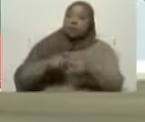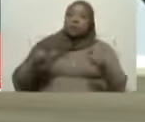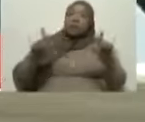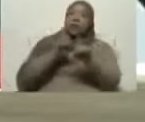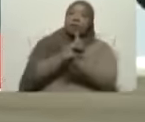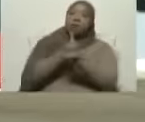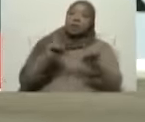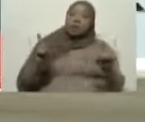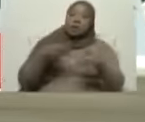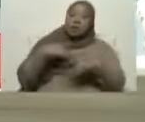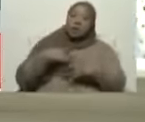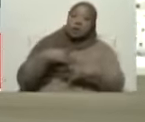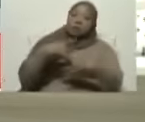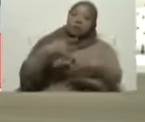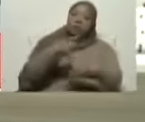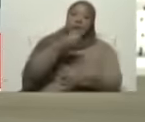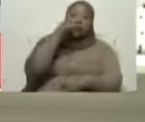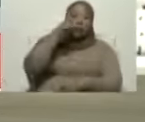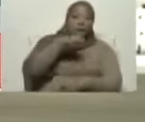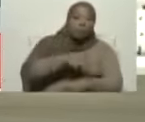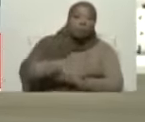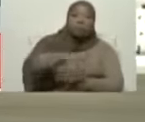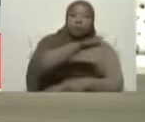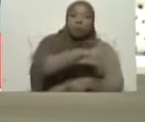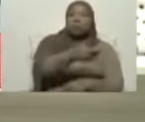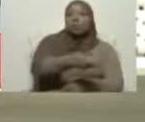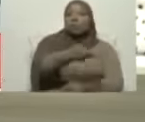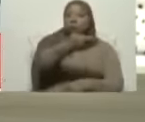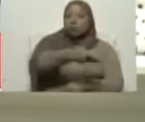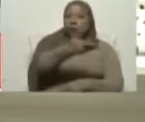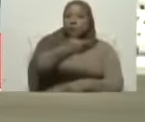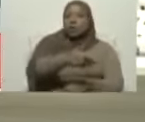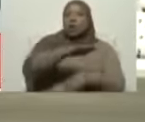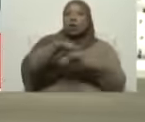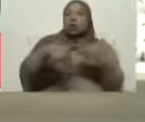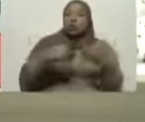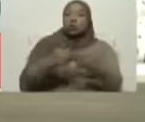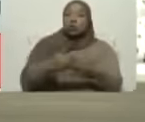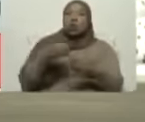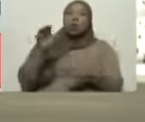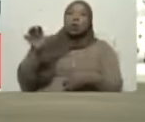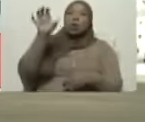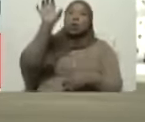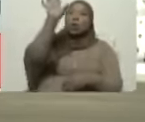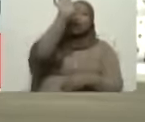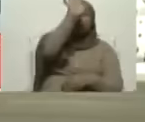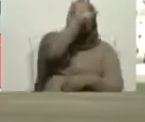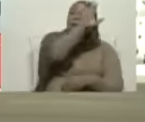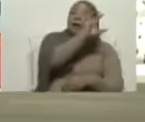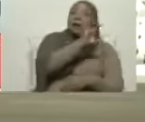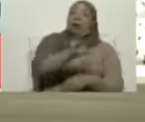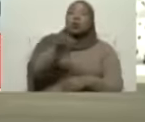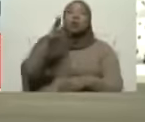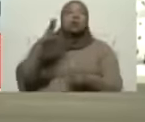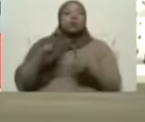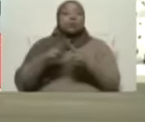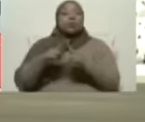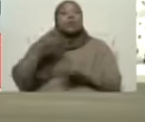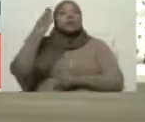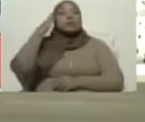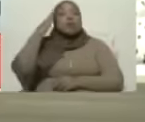e intereses del pueblo. Toda la comunidad internacional conoce del incalculable